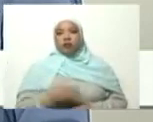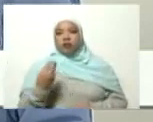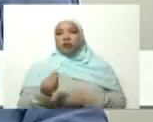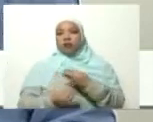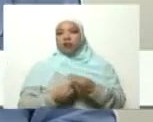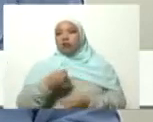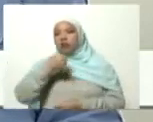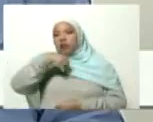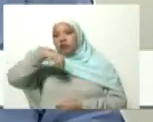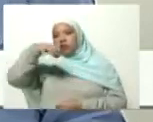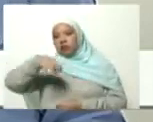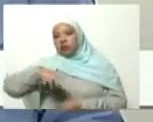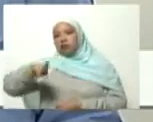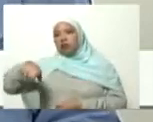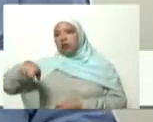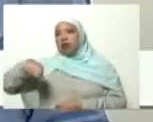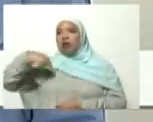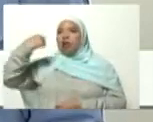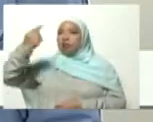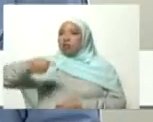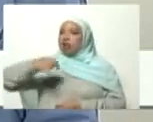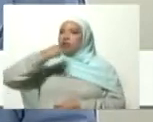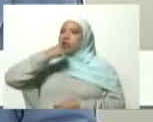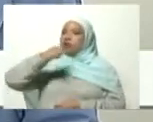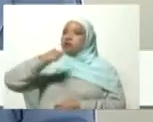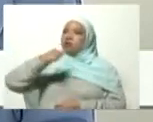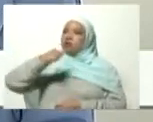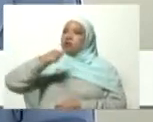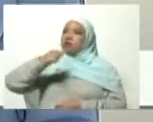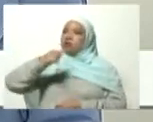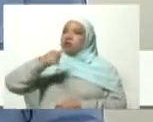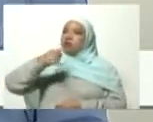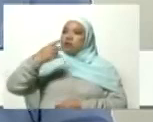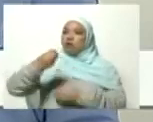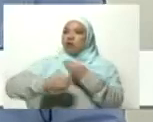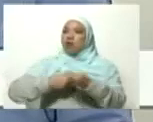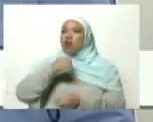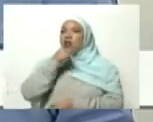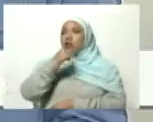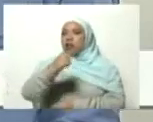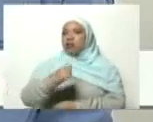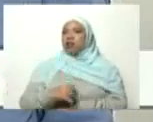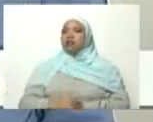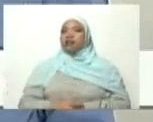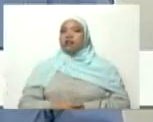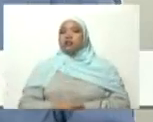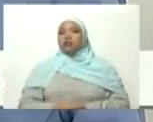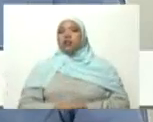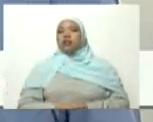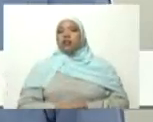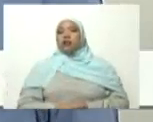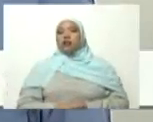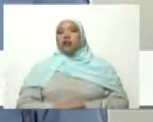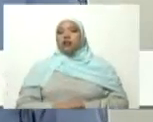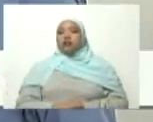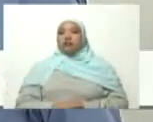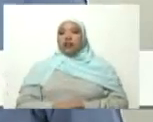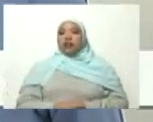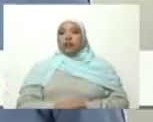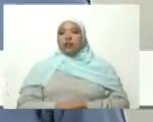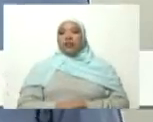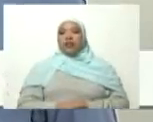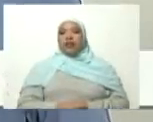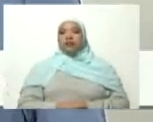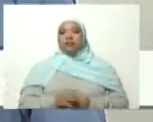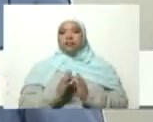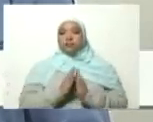Francia, y al día siguiente salen con una sanción? ¿Qué garantías podemos solicitar como país para que no se siga con este